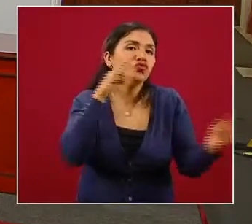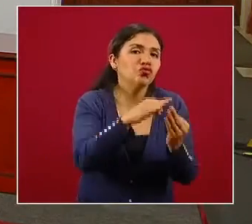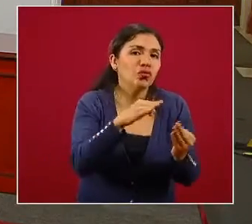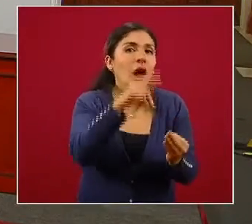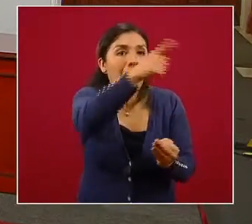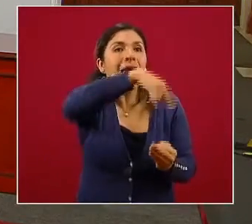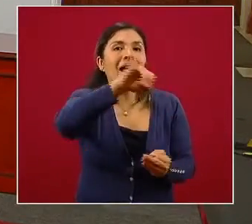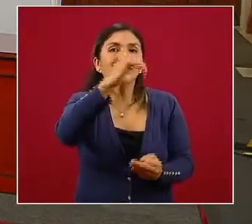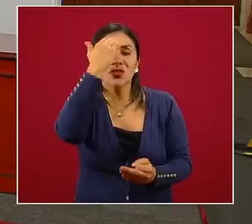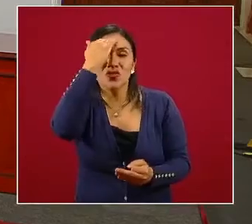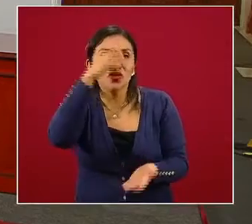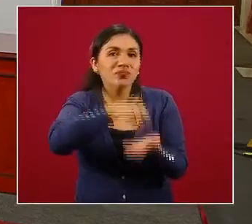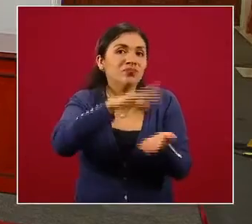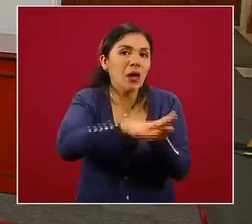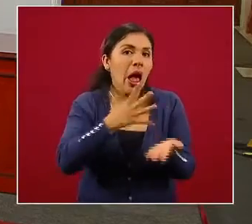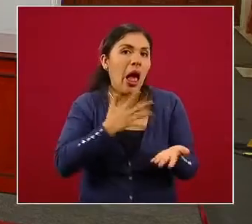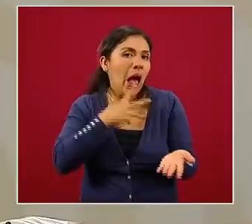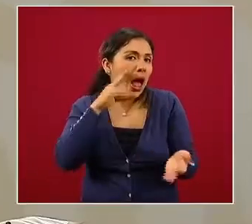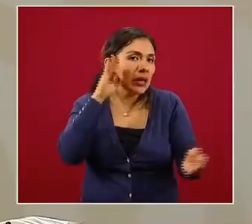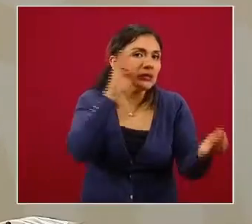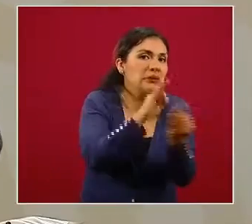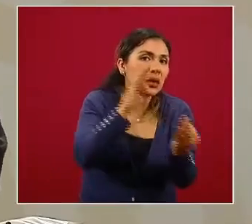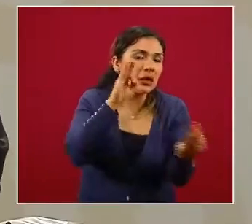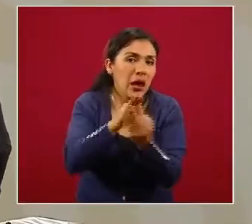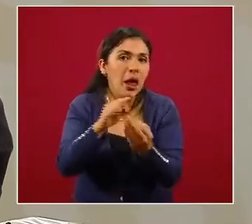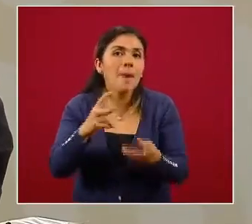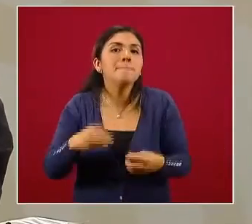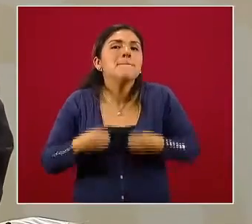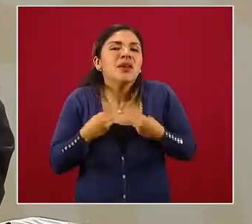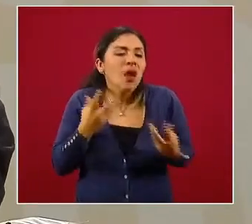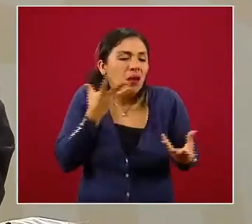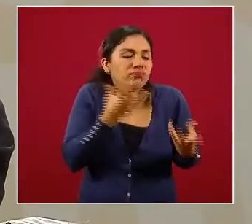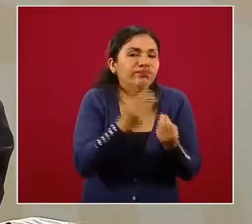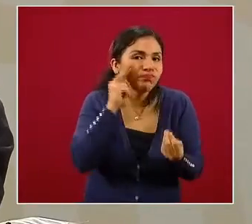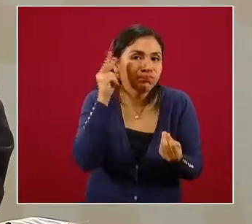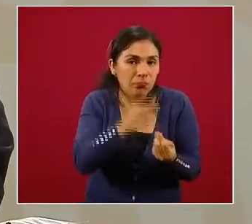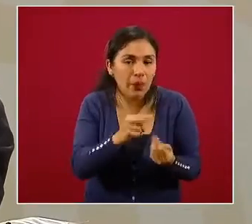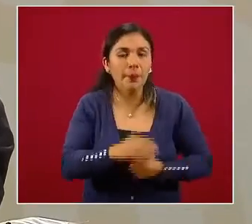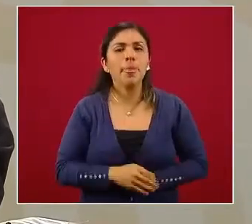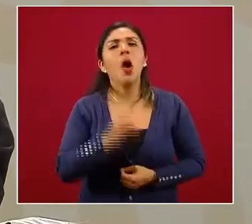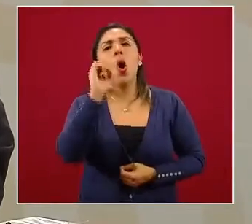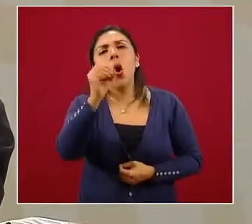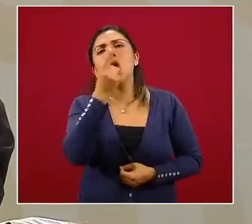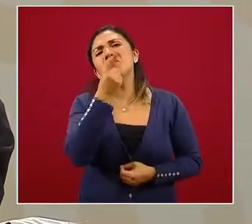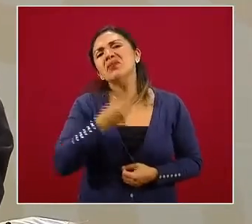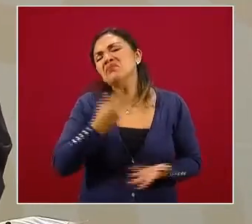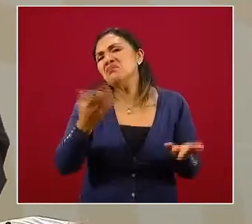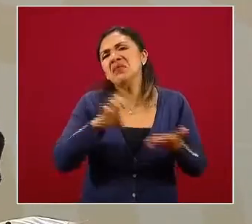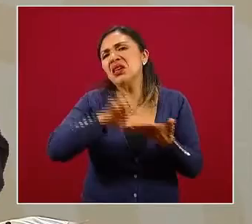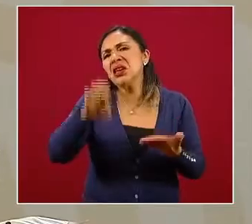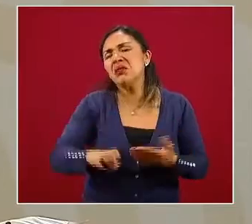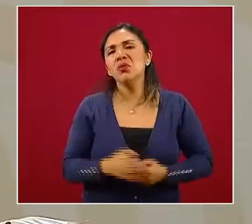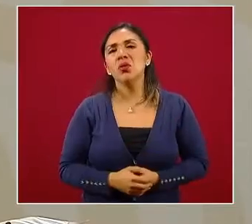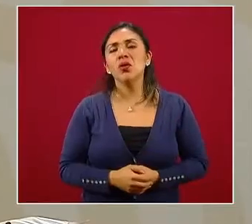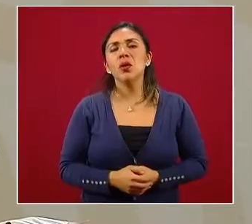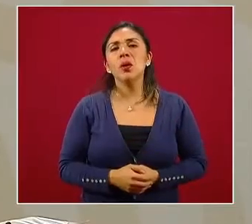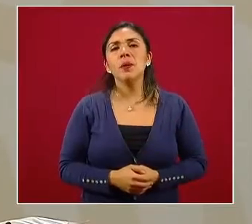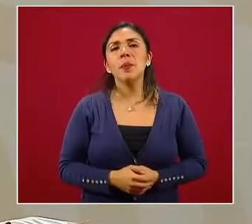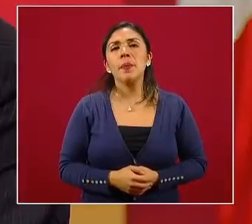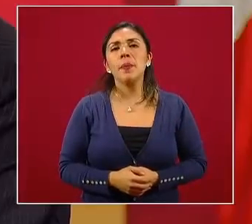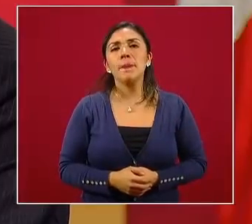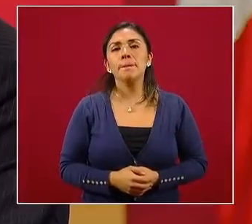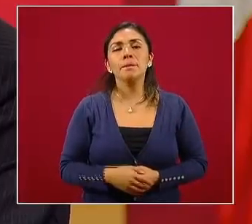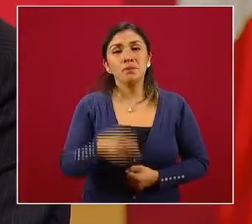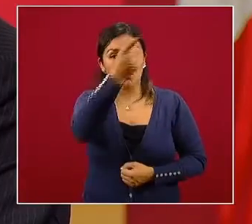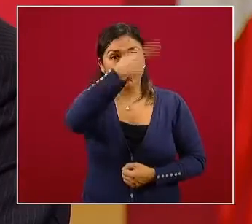información a veces no está registrada en ninguna parte, sino es vivencial. O nos informaron, por ejemplo, de que la disposición de los